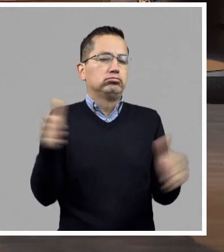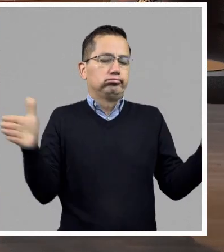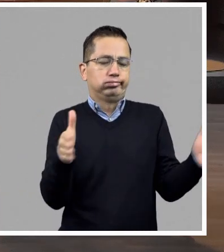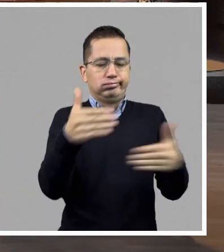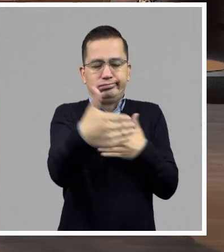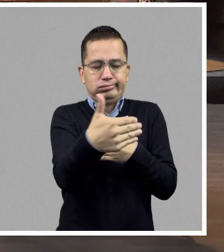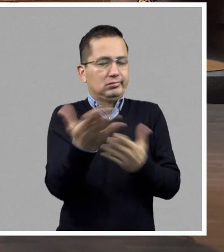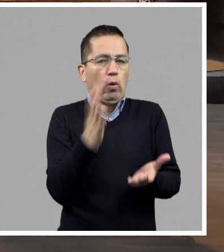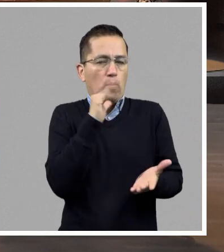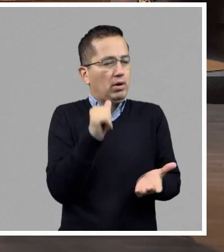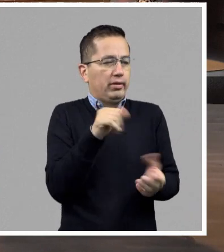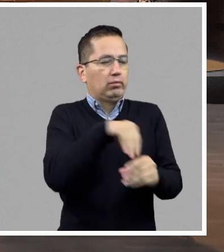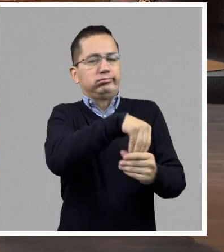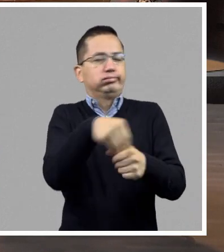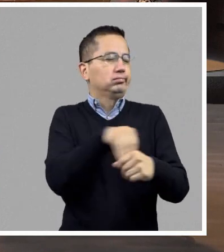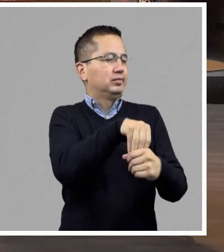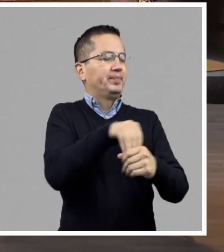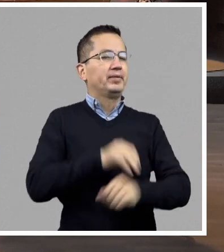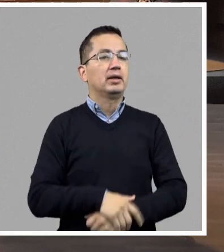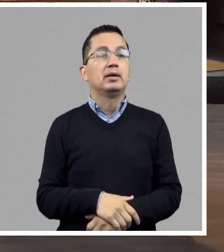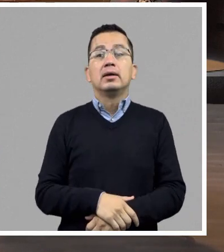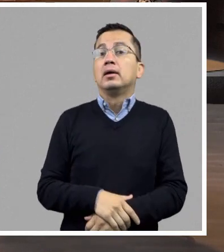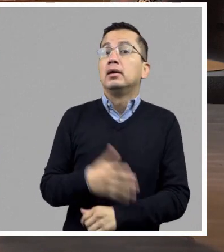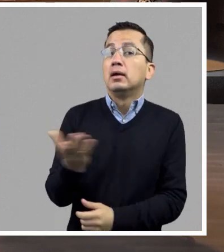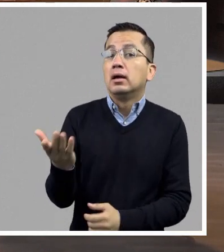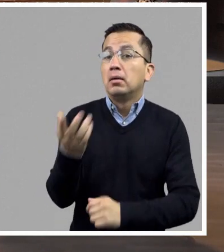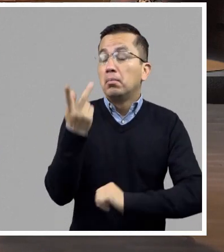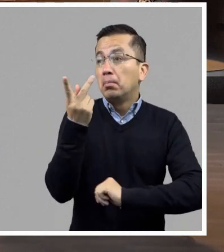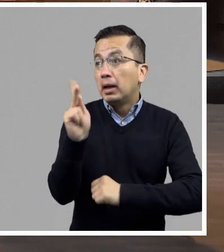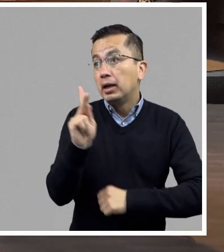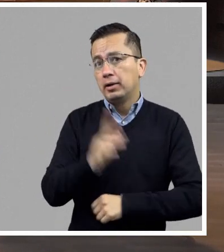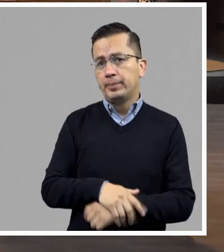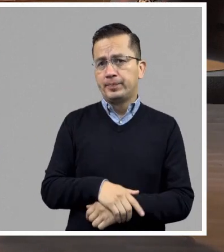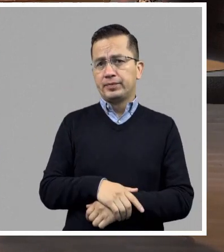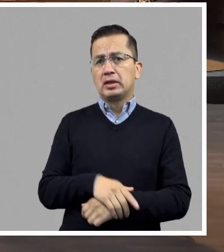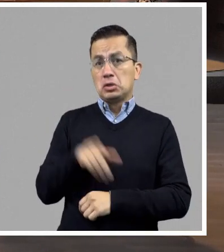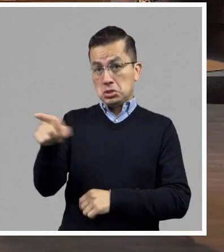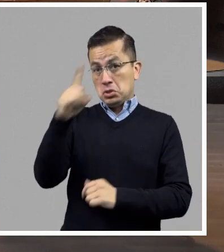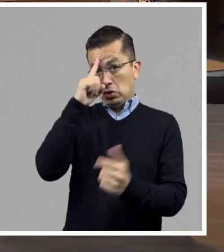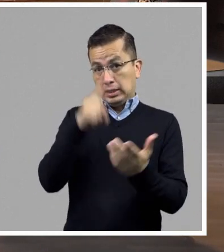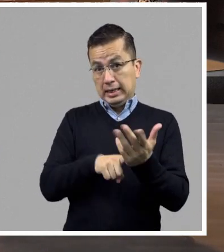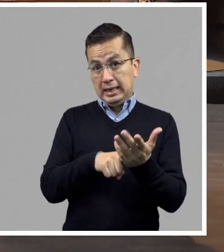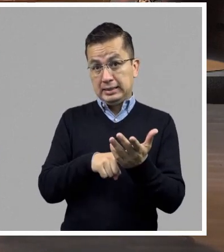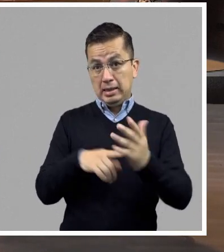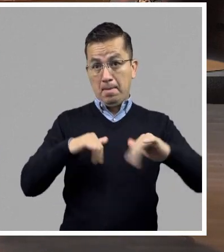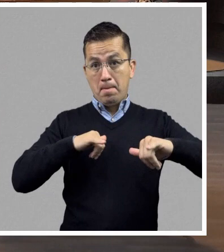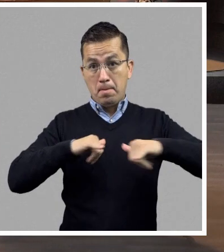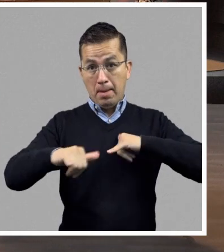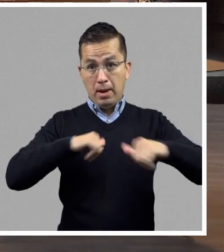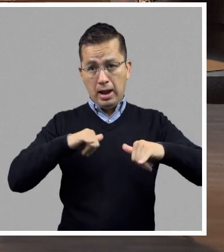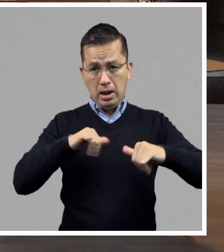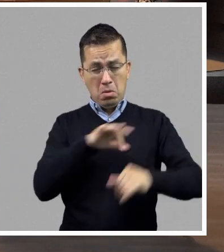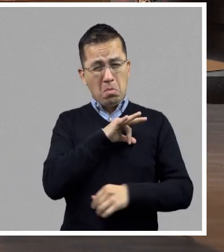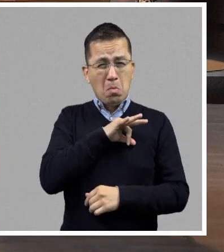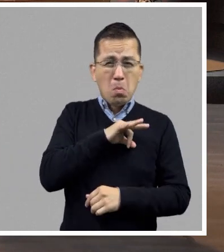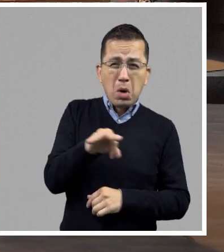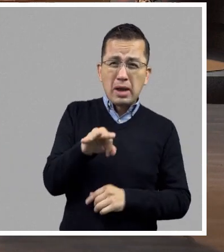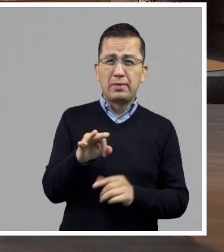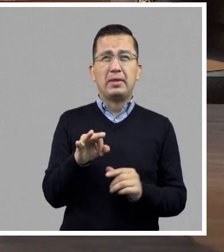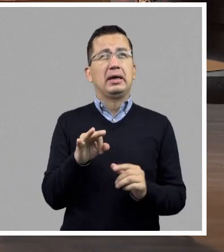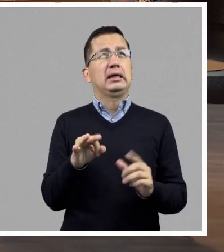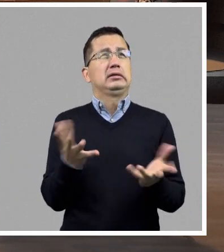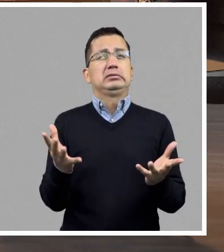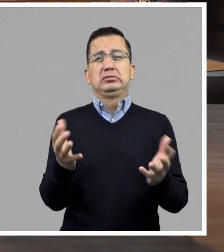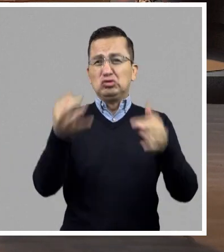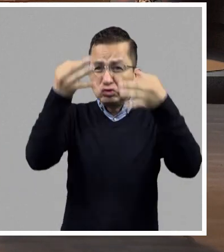detalle pero es un reto en este tamañito verdad pero digo una vez más tú crees que en un mapa para ser podríamos